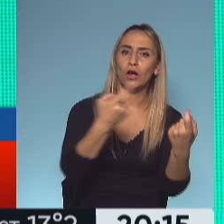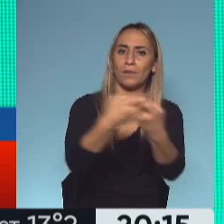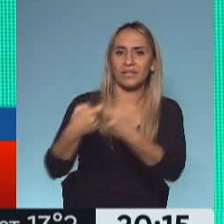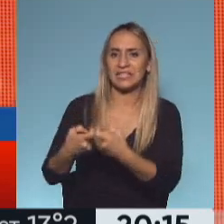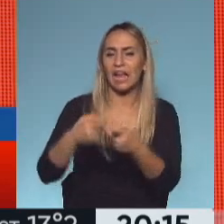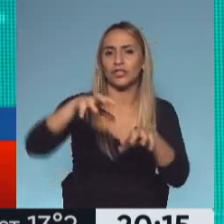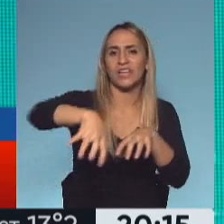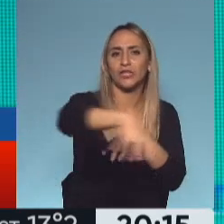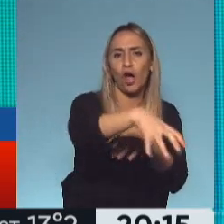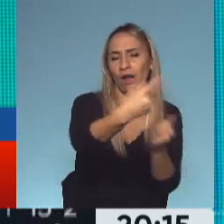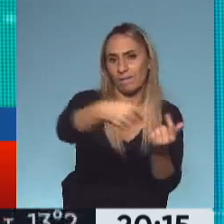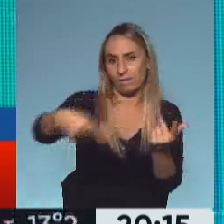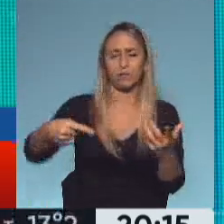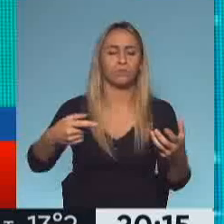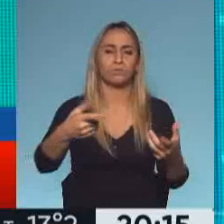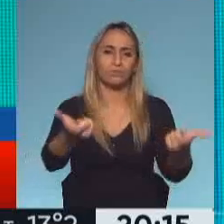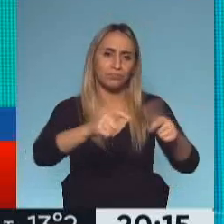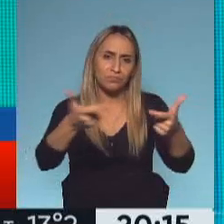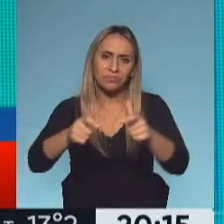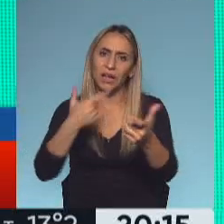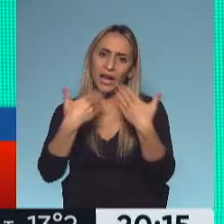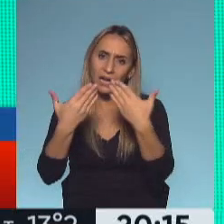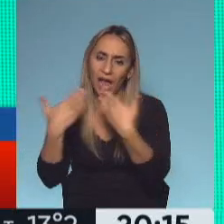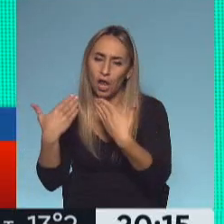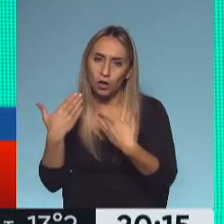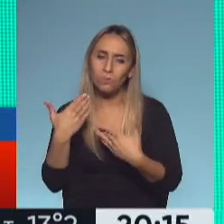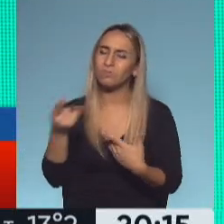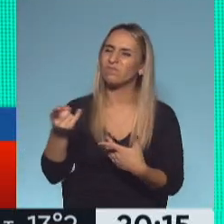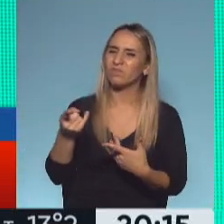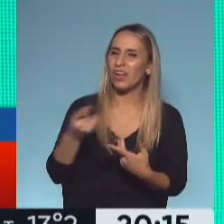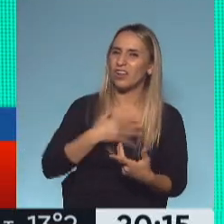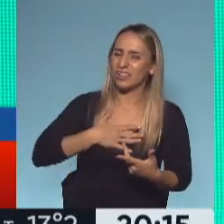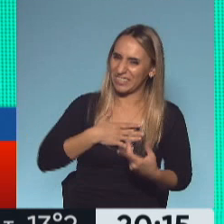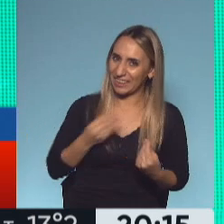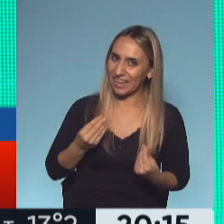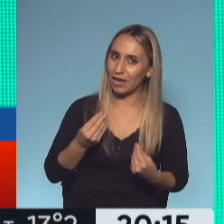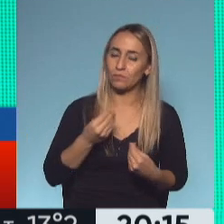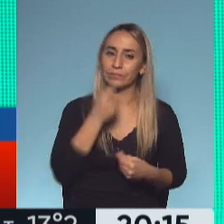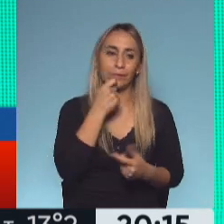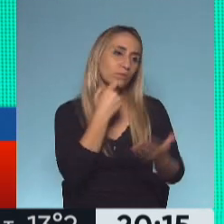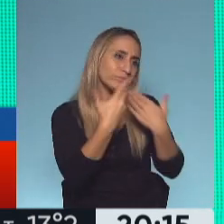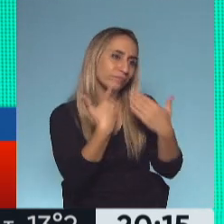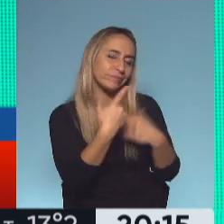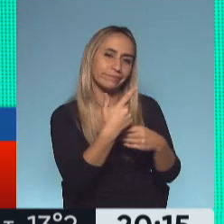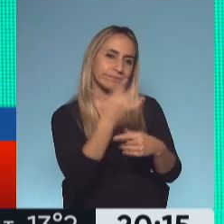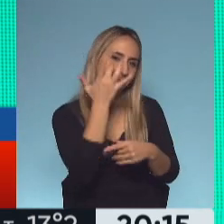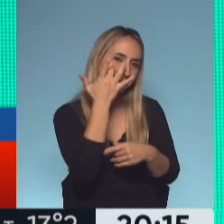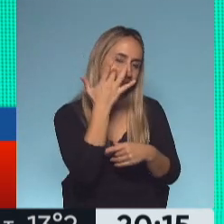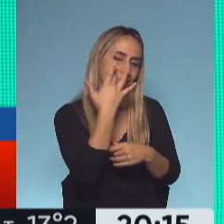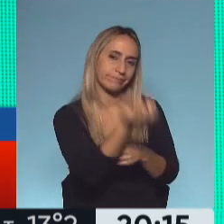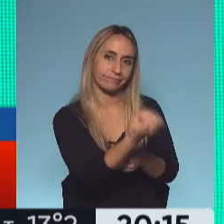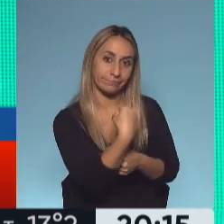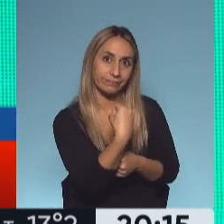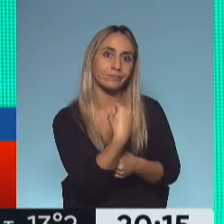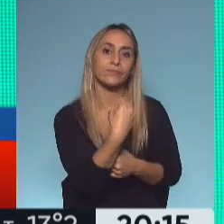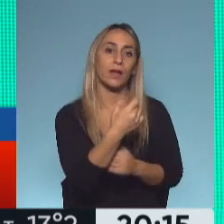sectores, ¿en algún momento no les da la sensación de estar hablando con alguien que no va a prestar atención o que no va a cumplir